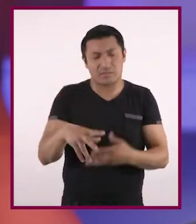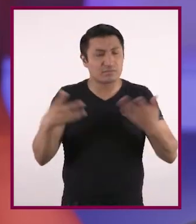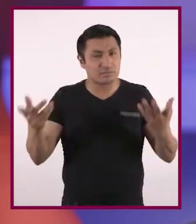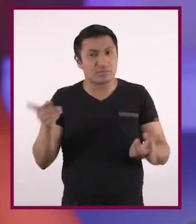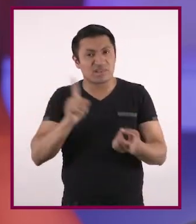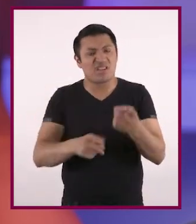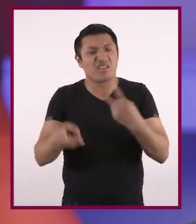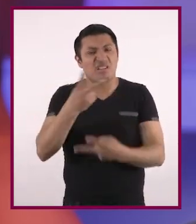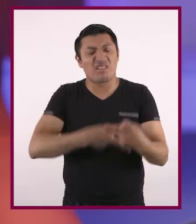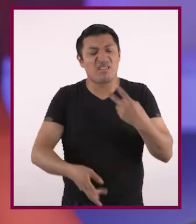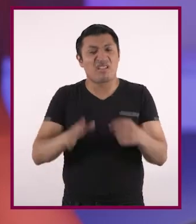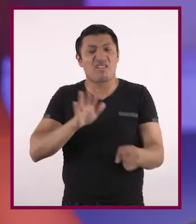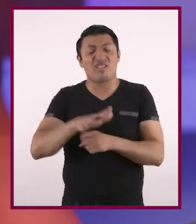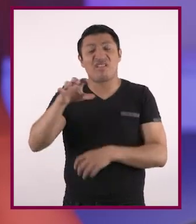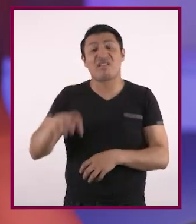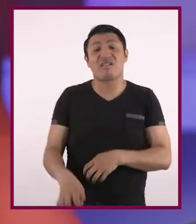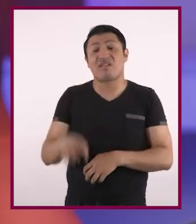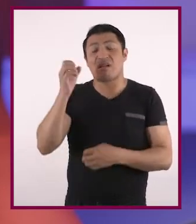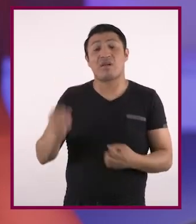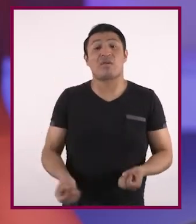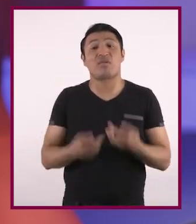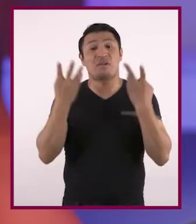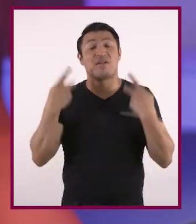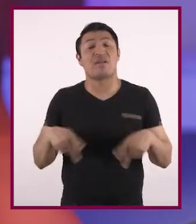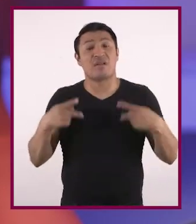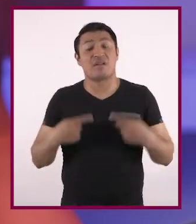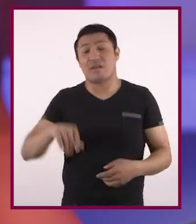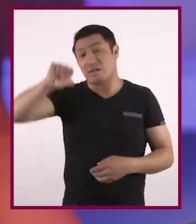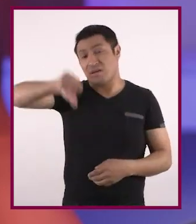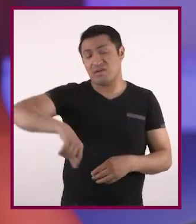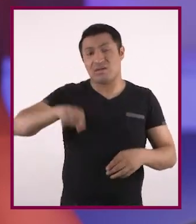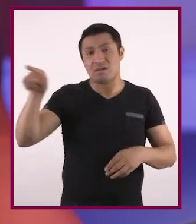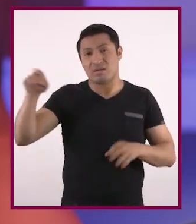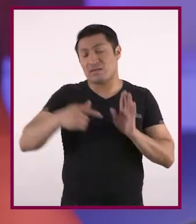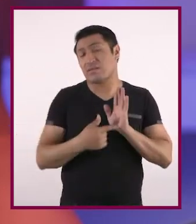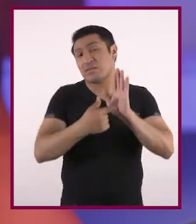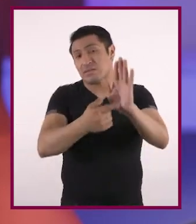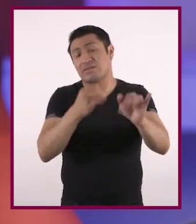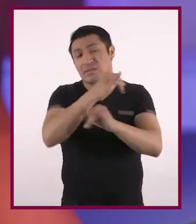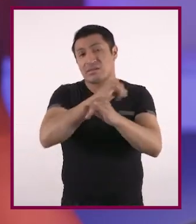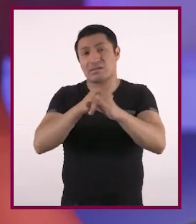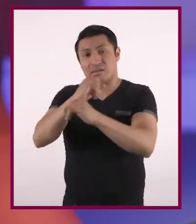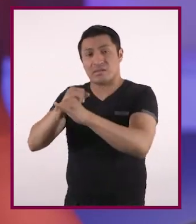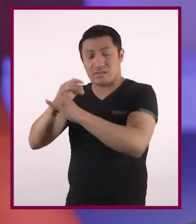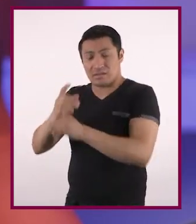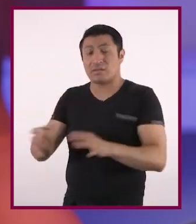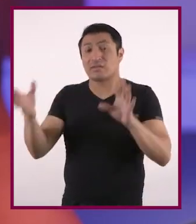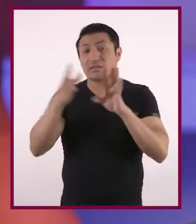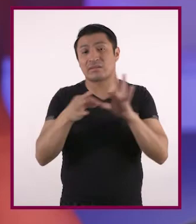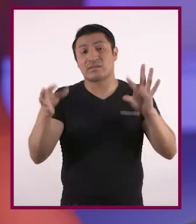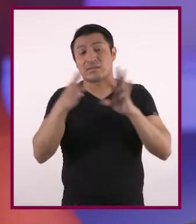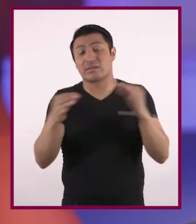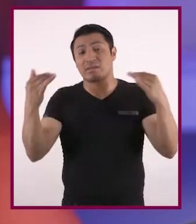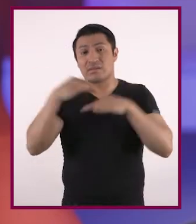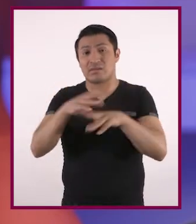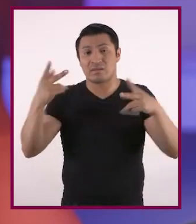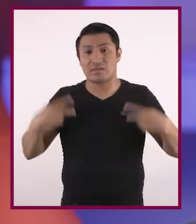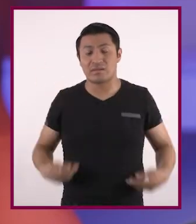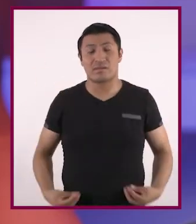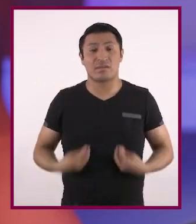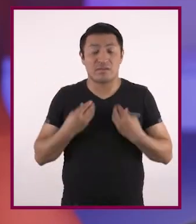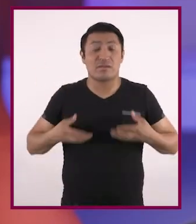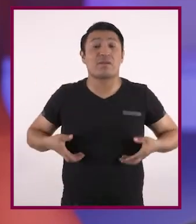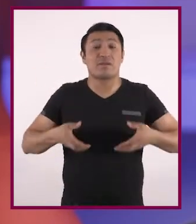¿De dónde vienen? ¿Qué edad tienen? ¿Cuántos son? Hoy Donovan nos tiene preparada una super investigación en la que nos contará mucho más sobre las personas que